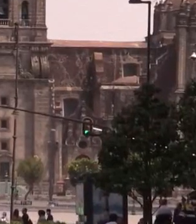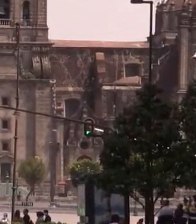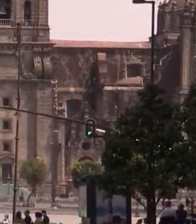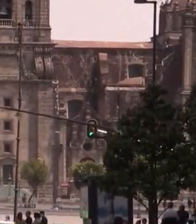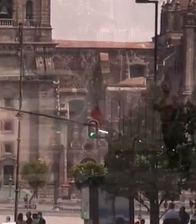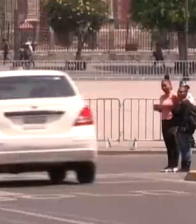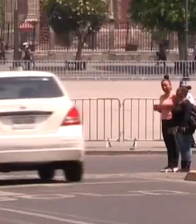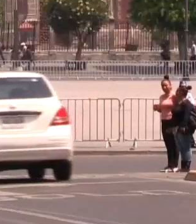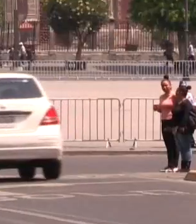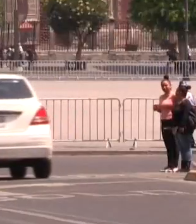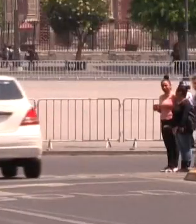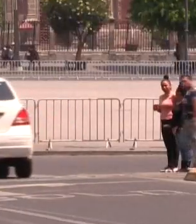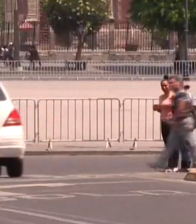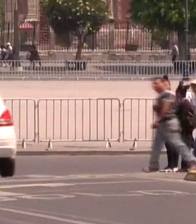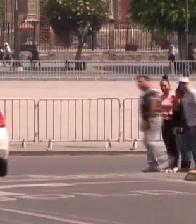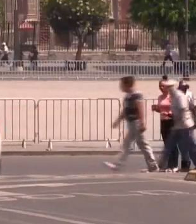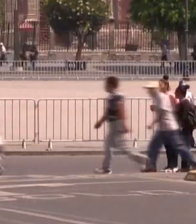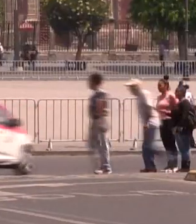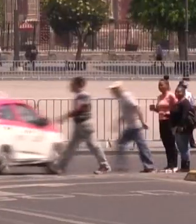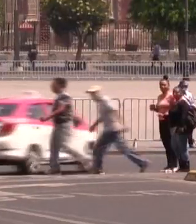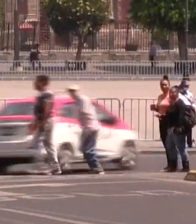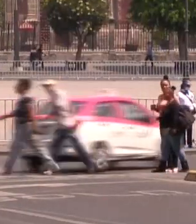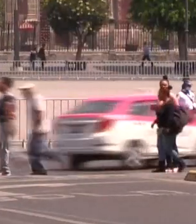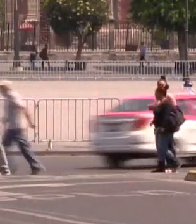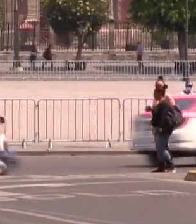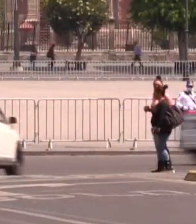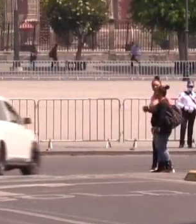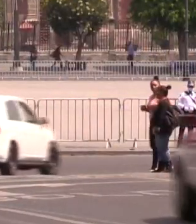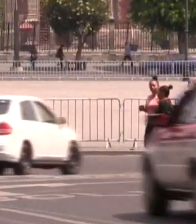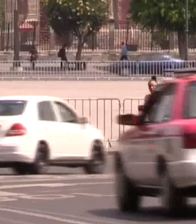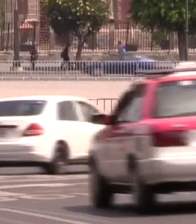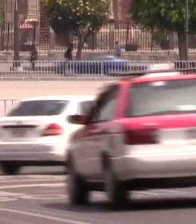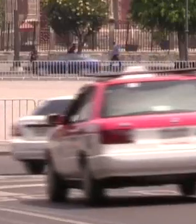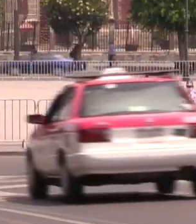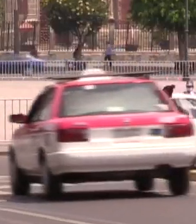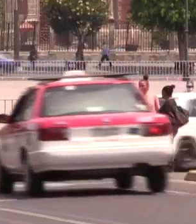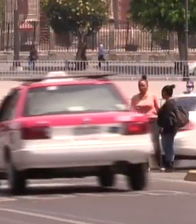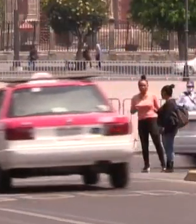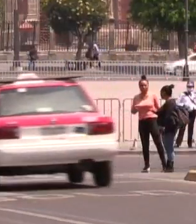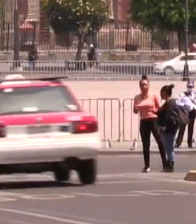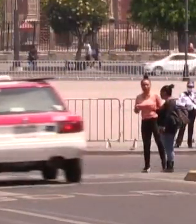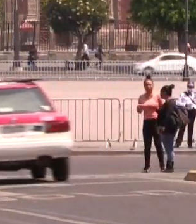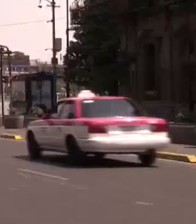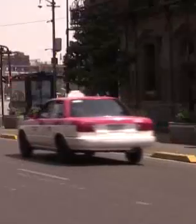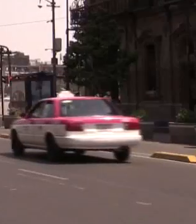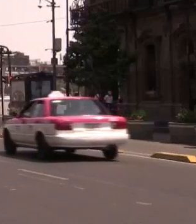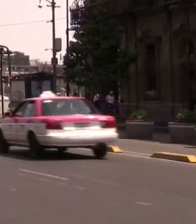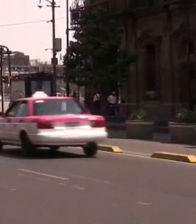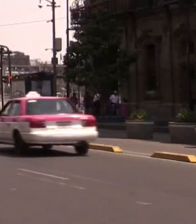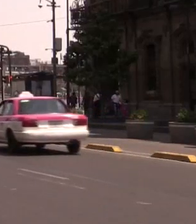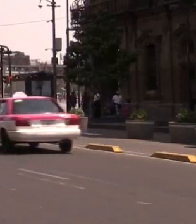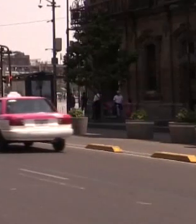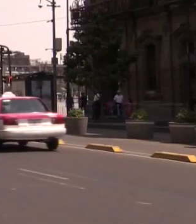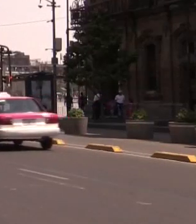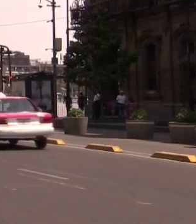62 mil 245 casos sospechosos que están en protocolo de laboratorio así lo confirma josé luís alomía